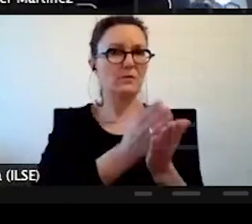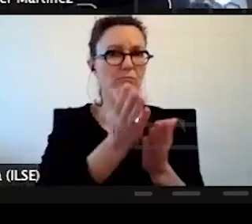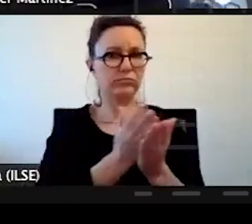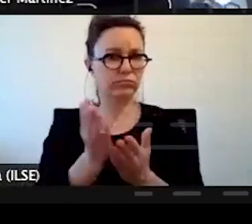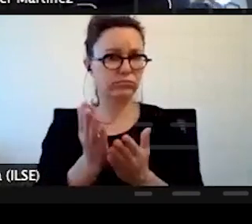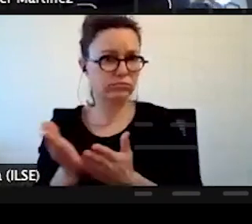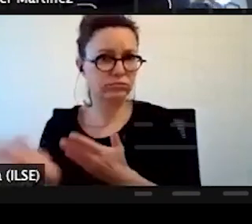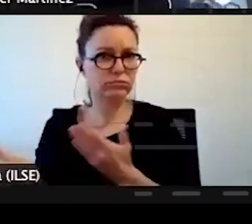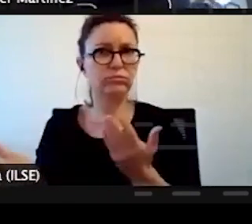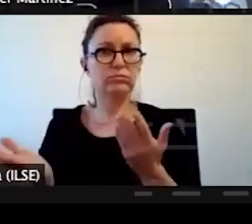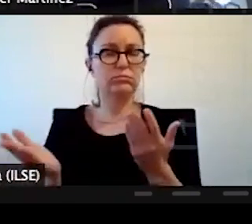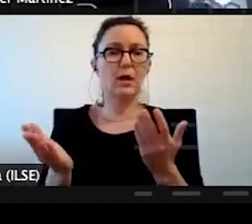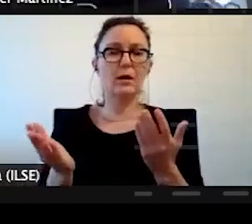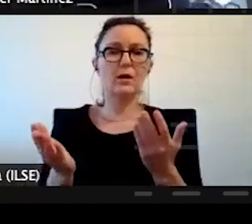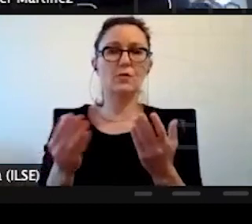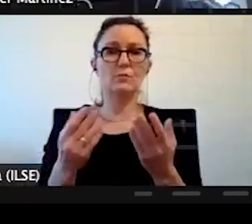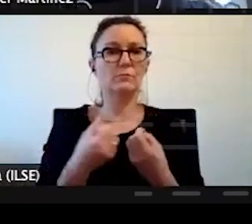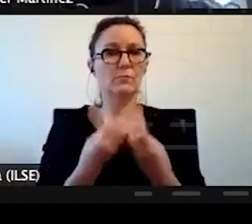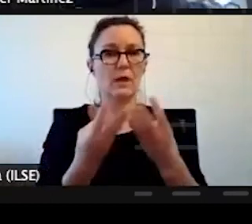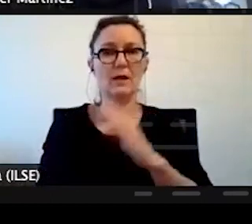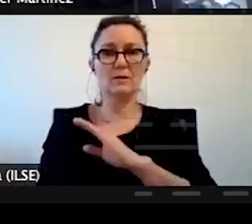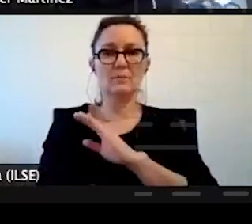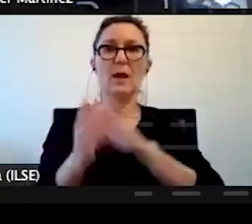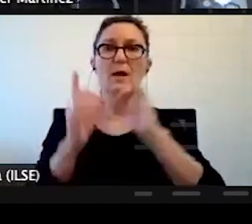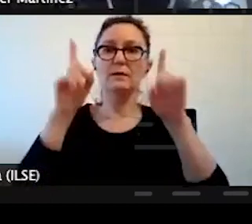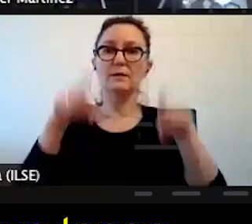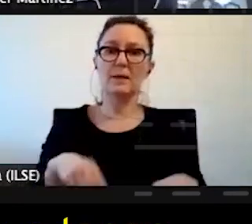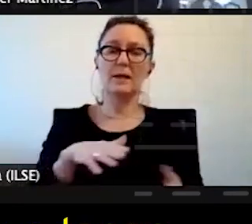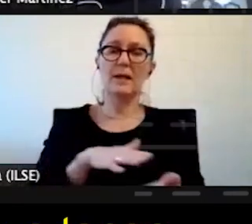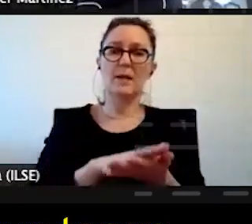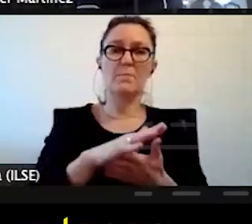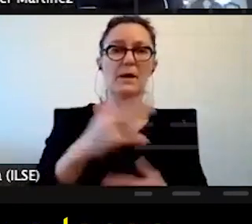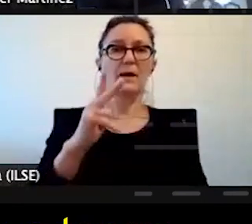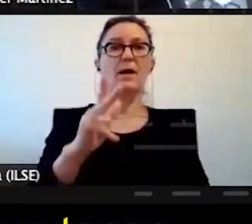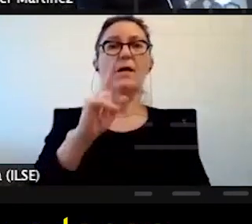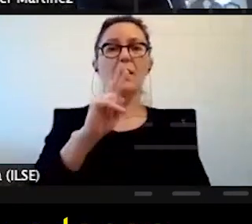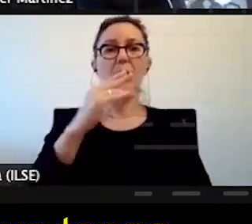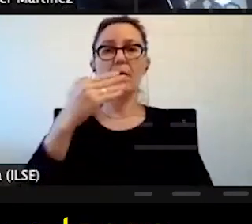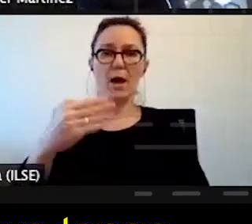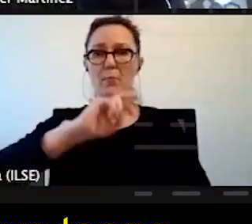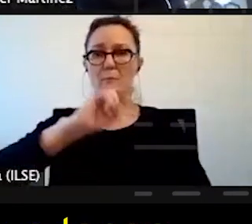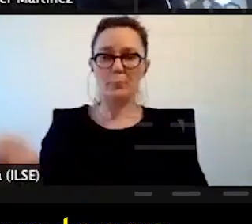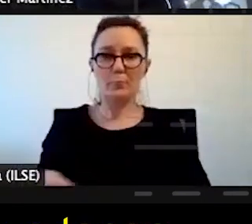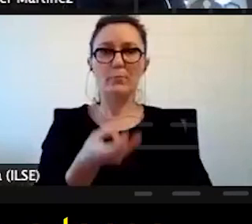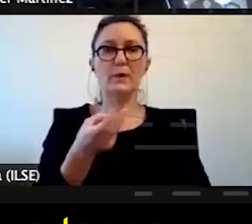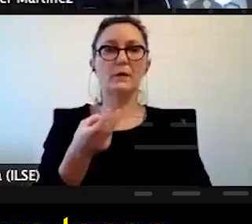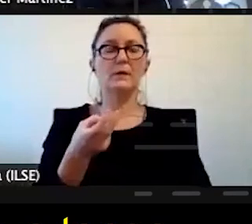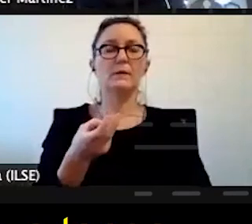las comunidades de impacto del Impact Hub. Pero, sin embargo,